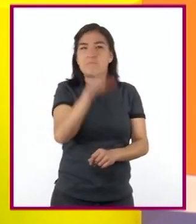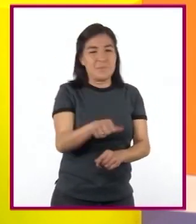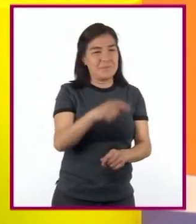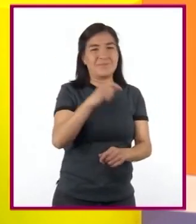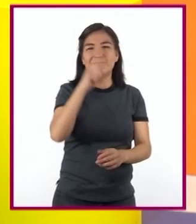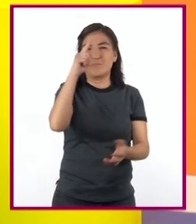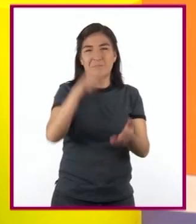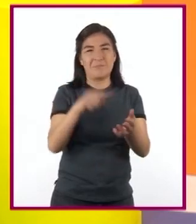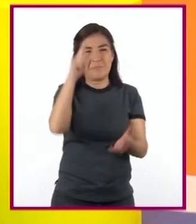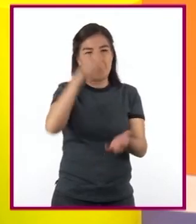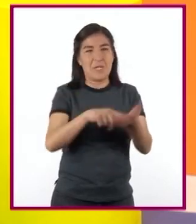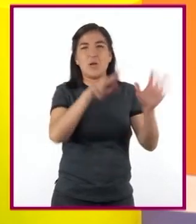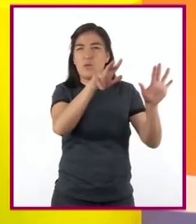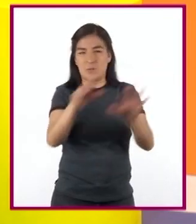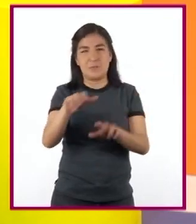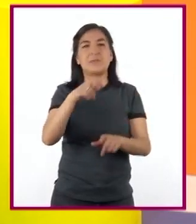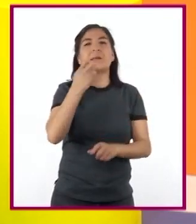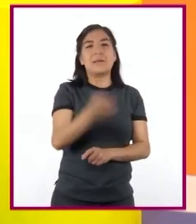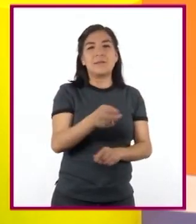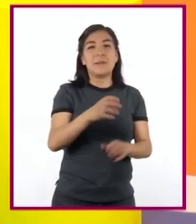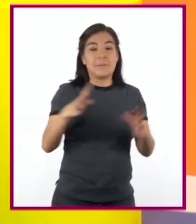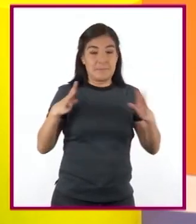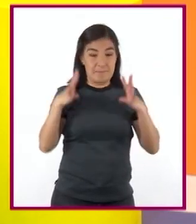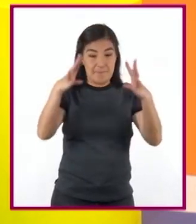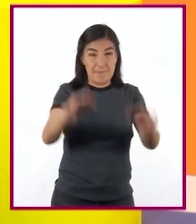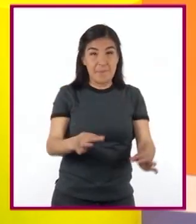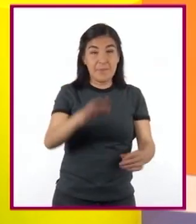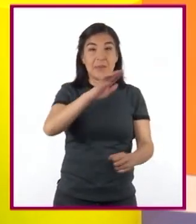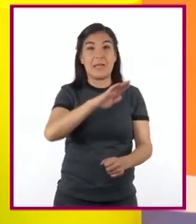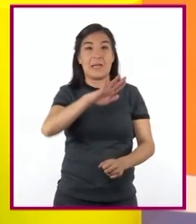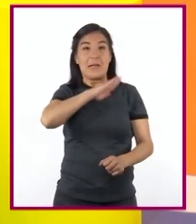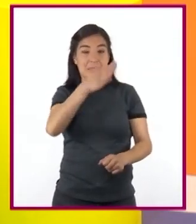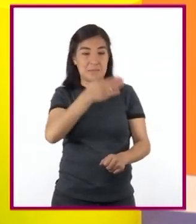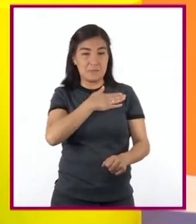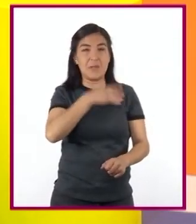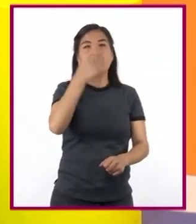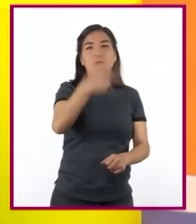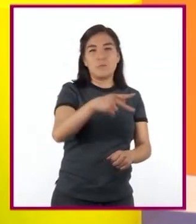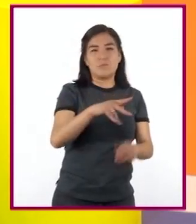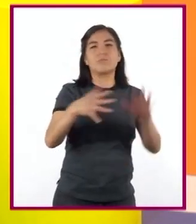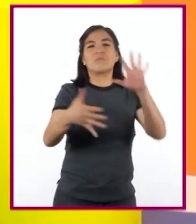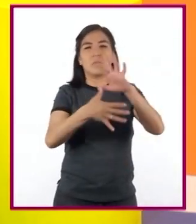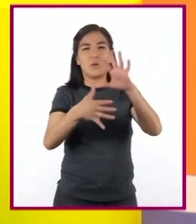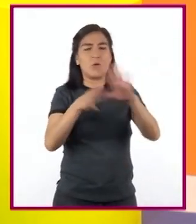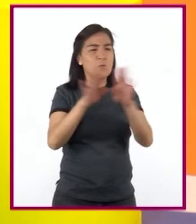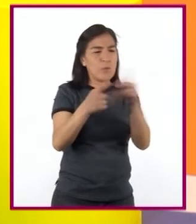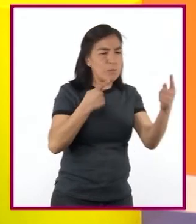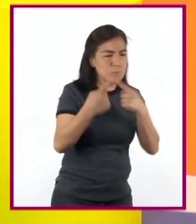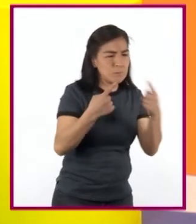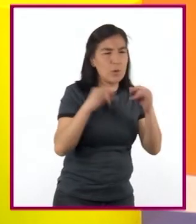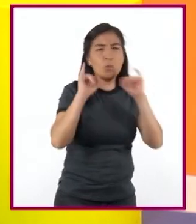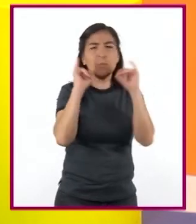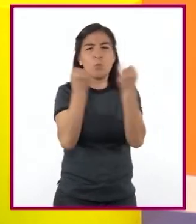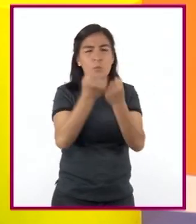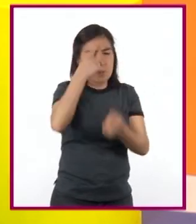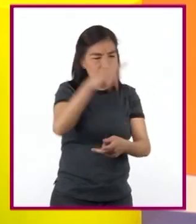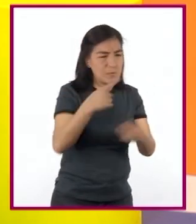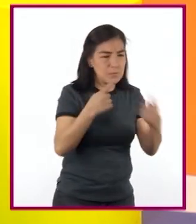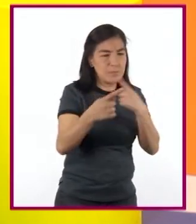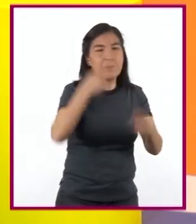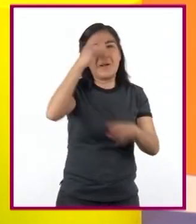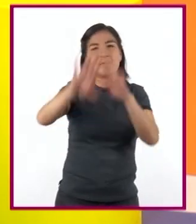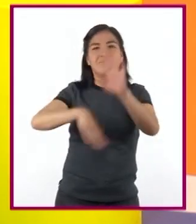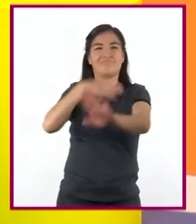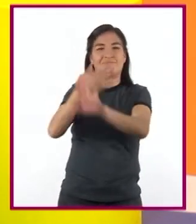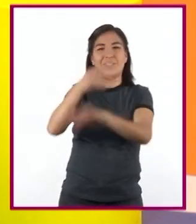el vacío de poder, se fundaron en España y América juntas locales que reprobaron la invasión